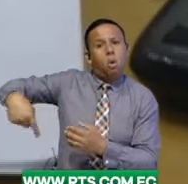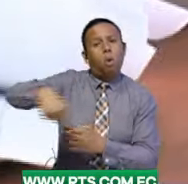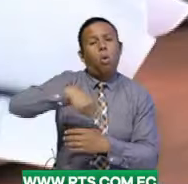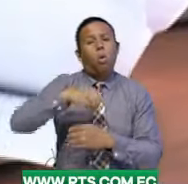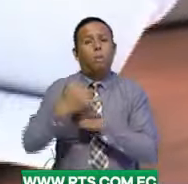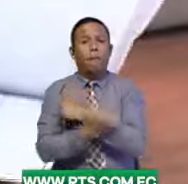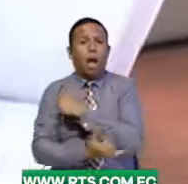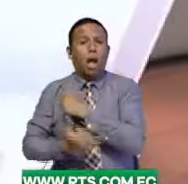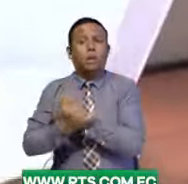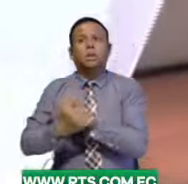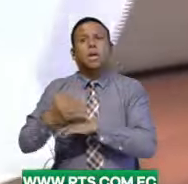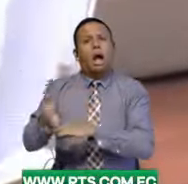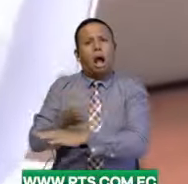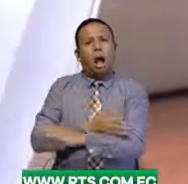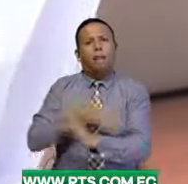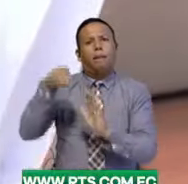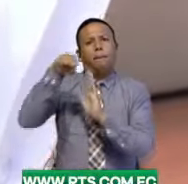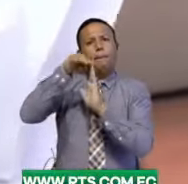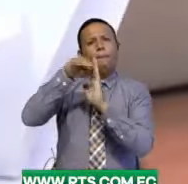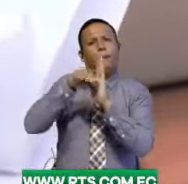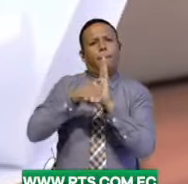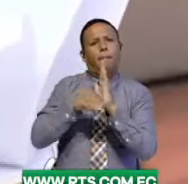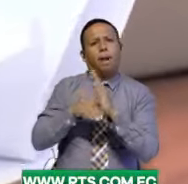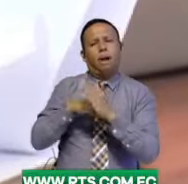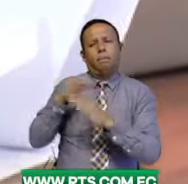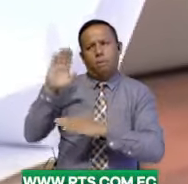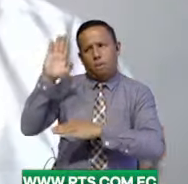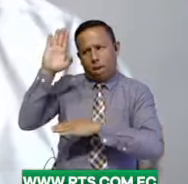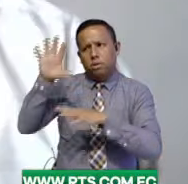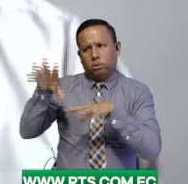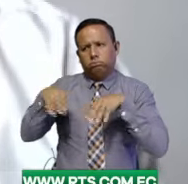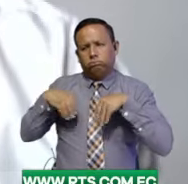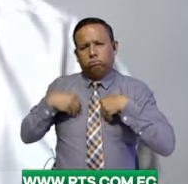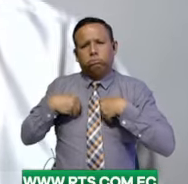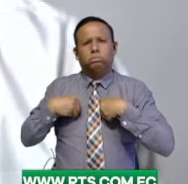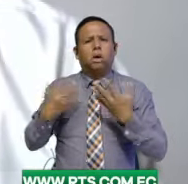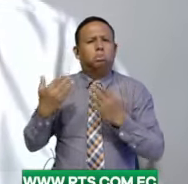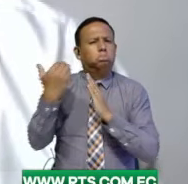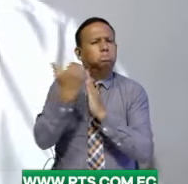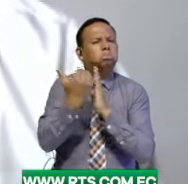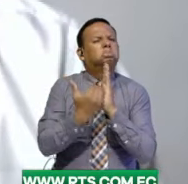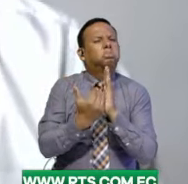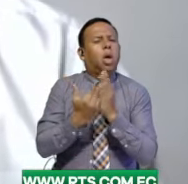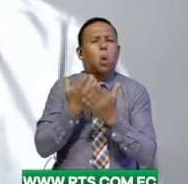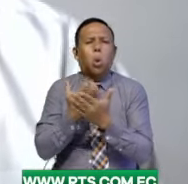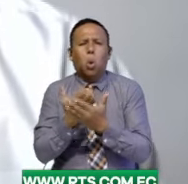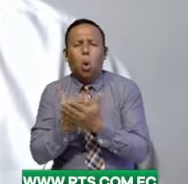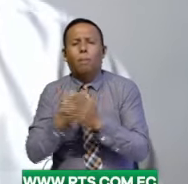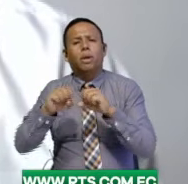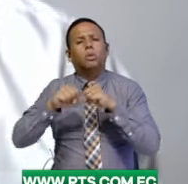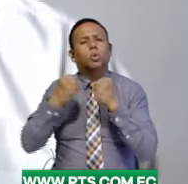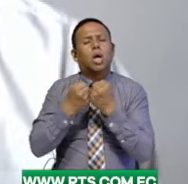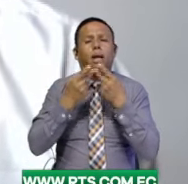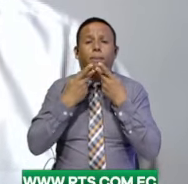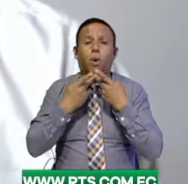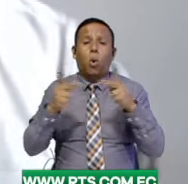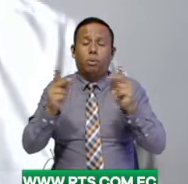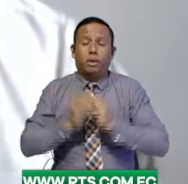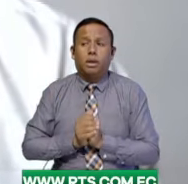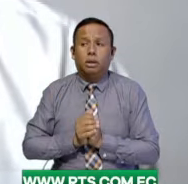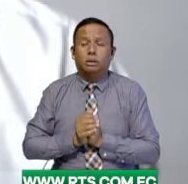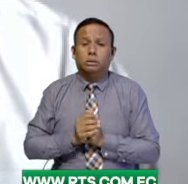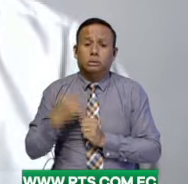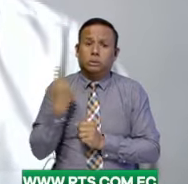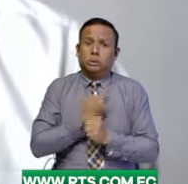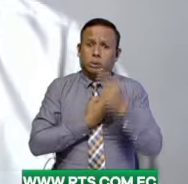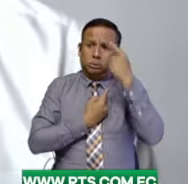seguir ciertas políticas económicas, sociales y públicas. No nos debería de sorprender que se lance otra